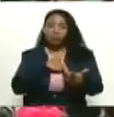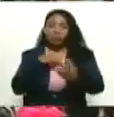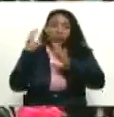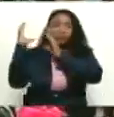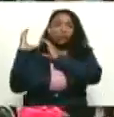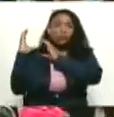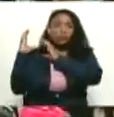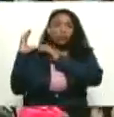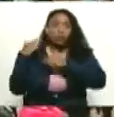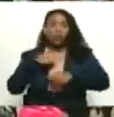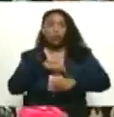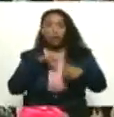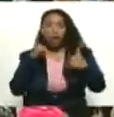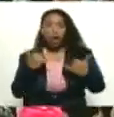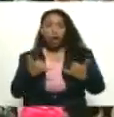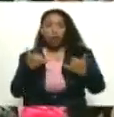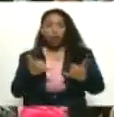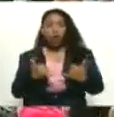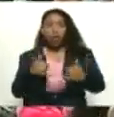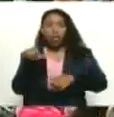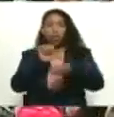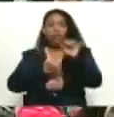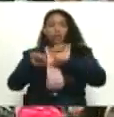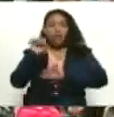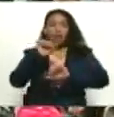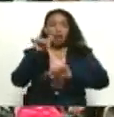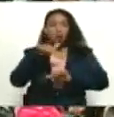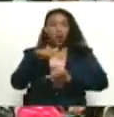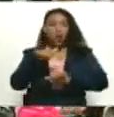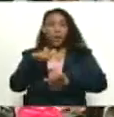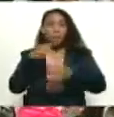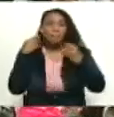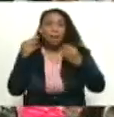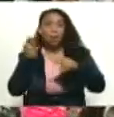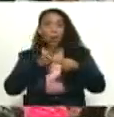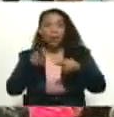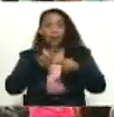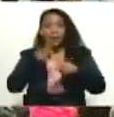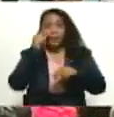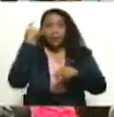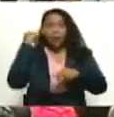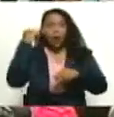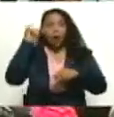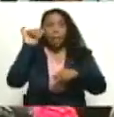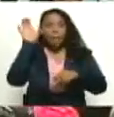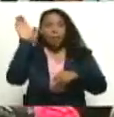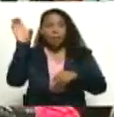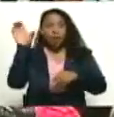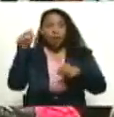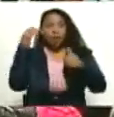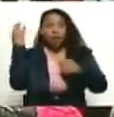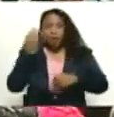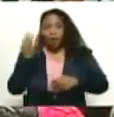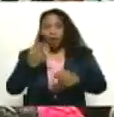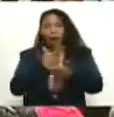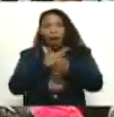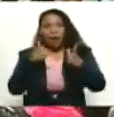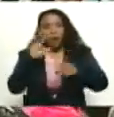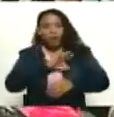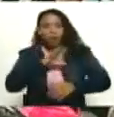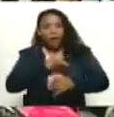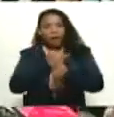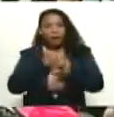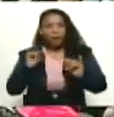tenemos. Nos toca a nosotros defender esta patria hoy para que los niños y las niñas tengan una patria verdaderamente libre, soberana e